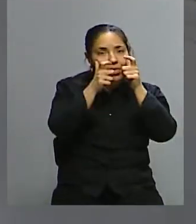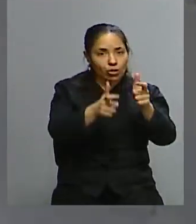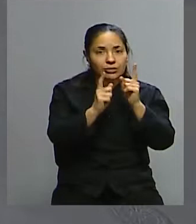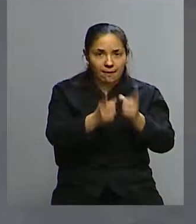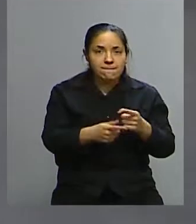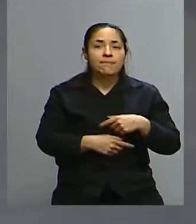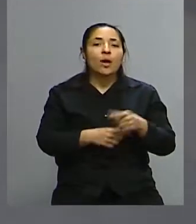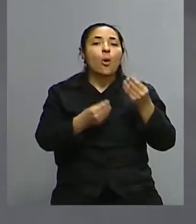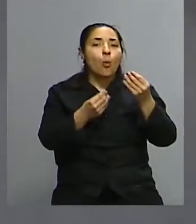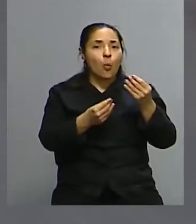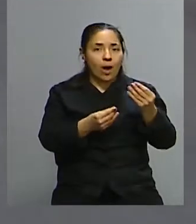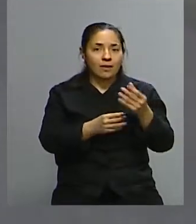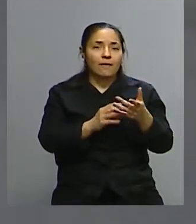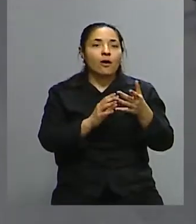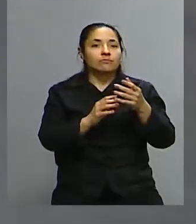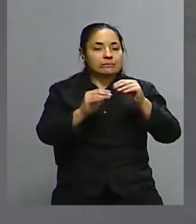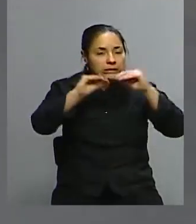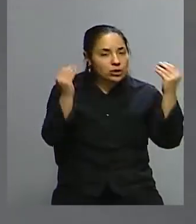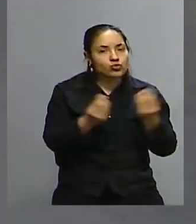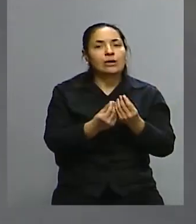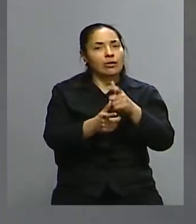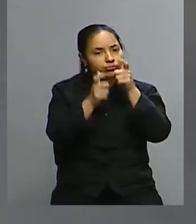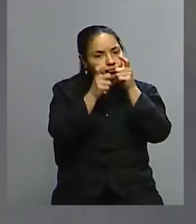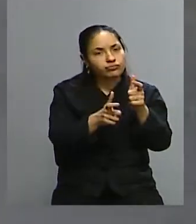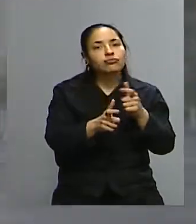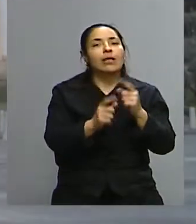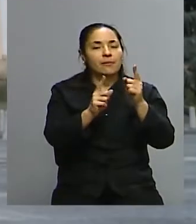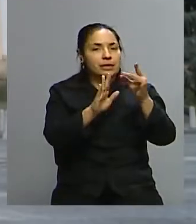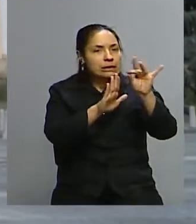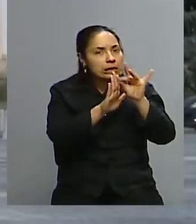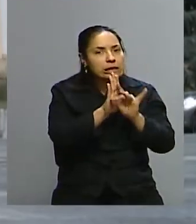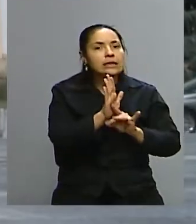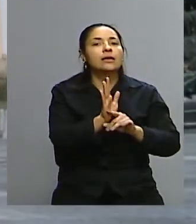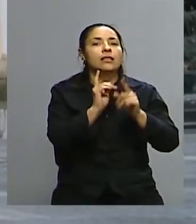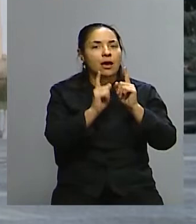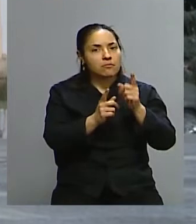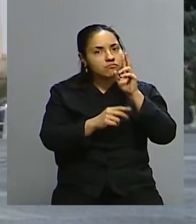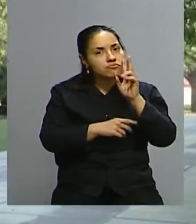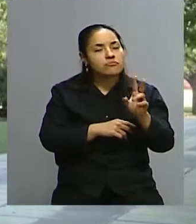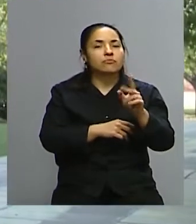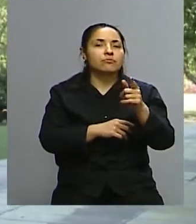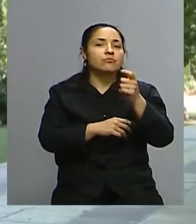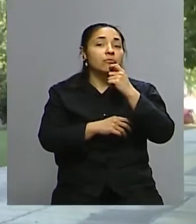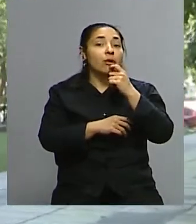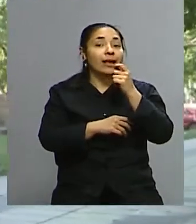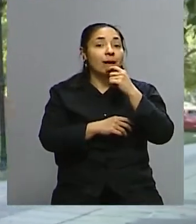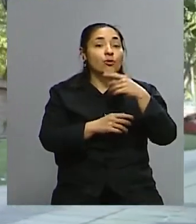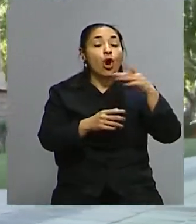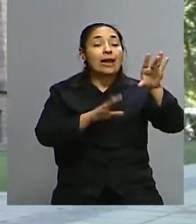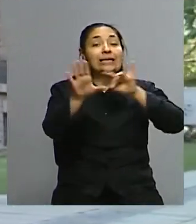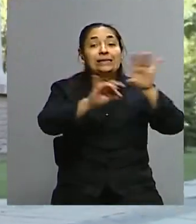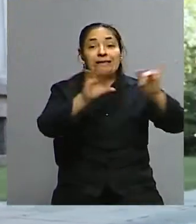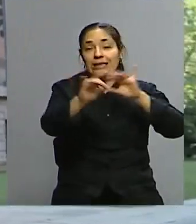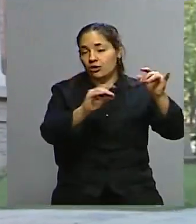tiene que ver con medir resultados, claro, medir con indicadores, medir si realmente hicimos una licitación y